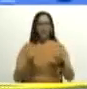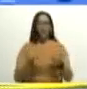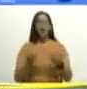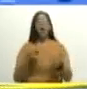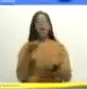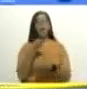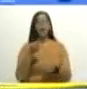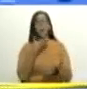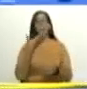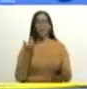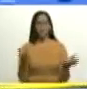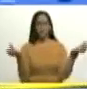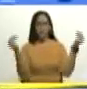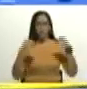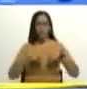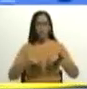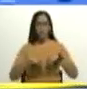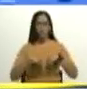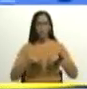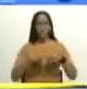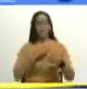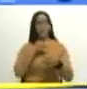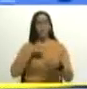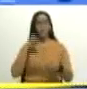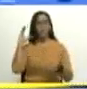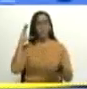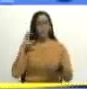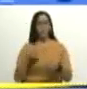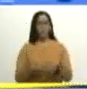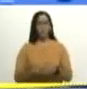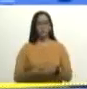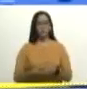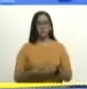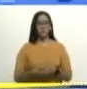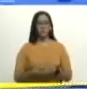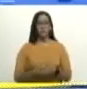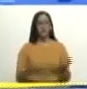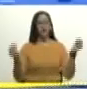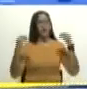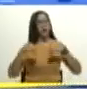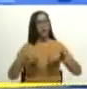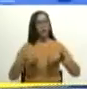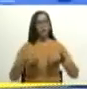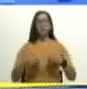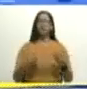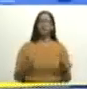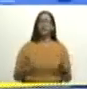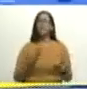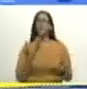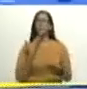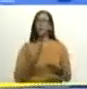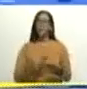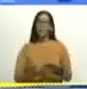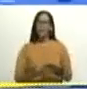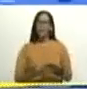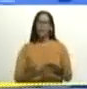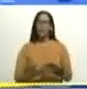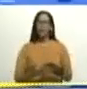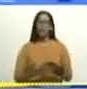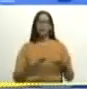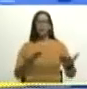los mejores acuerdos para nuestro país. Acuerdos que permitan